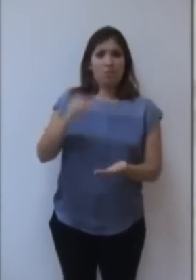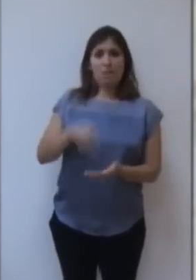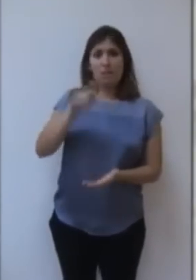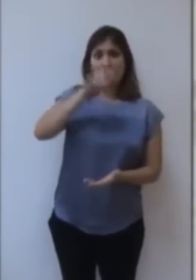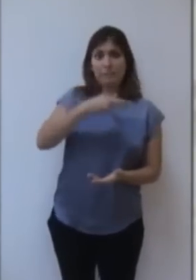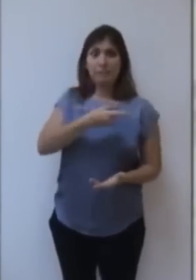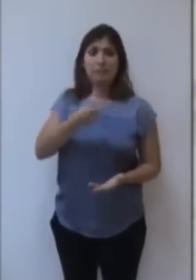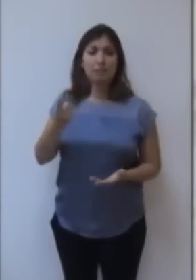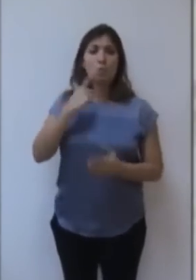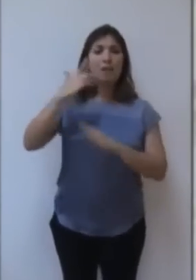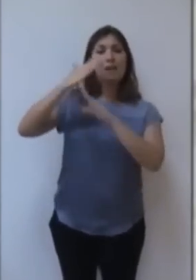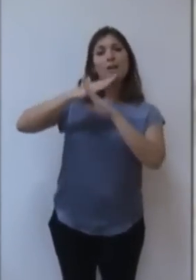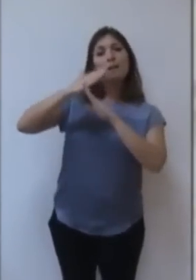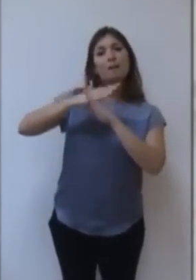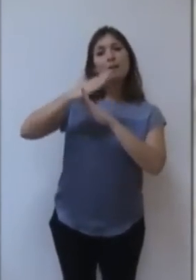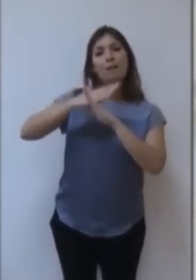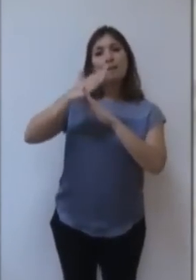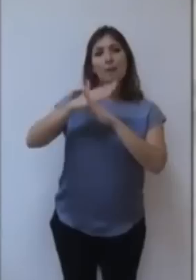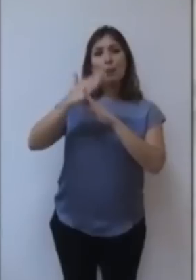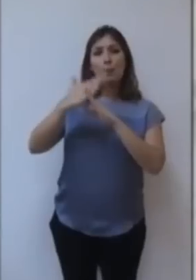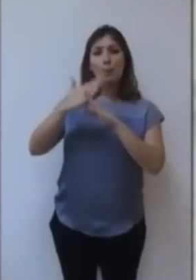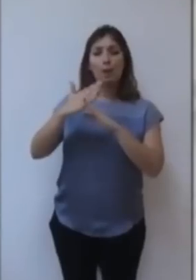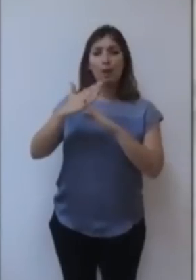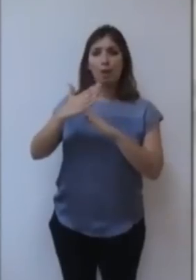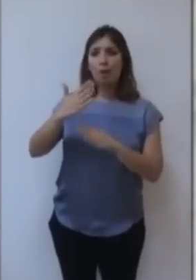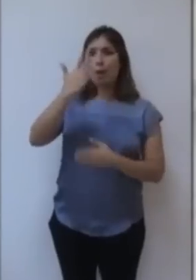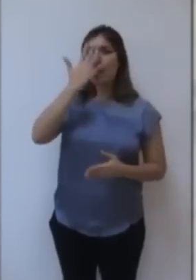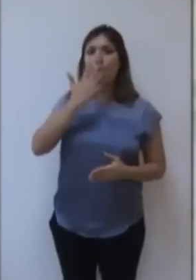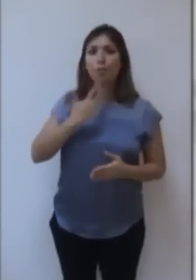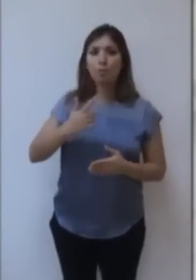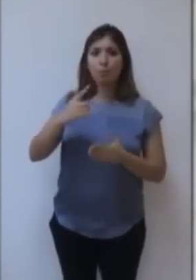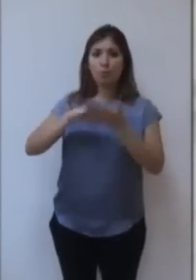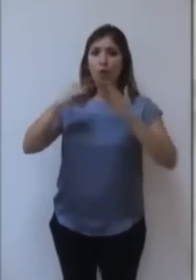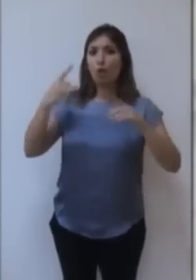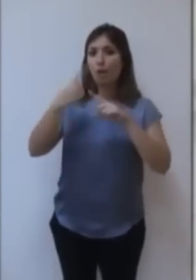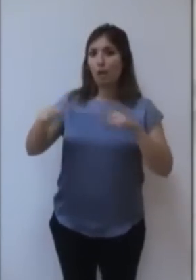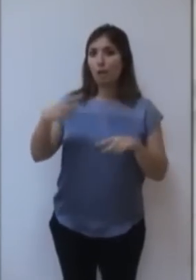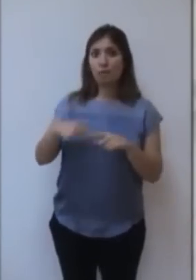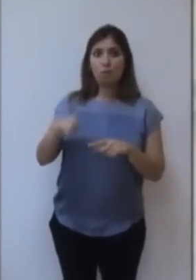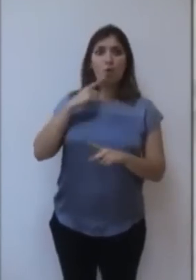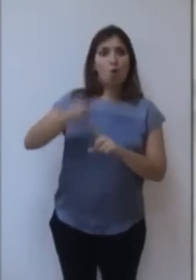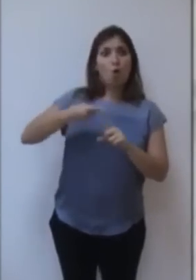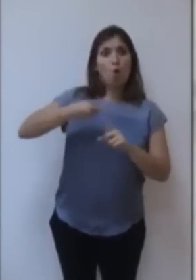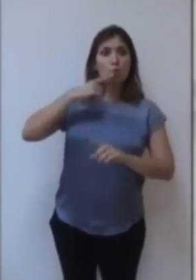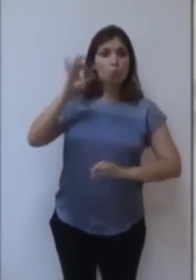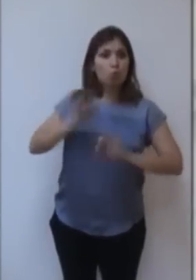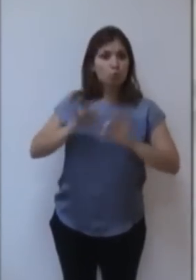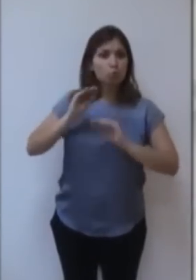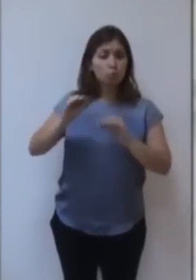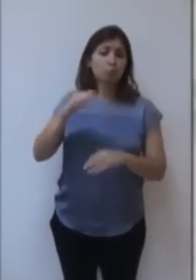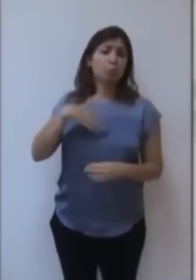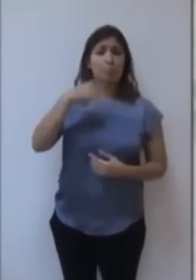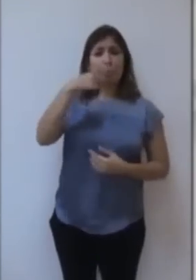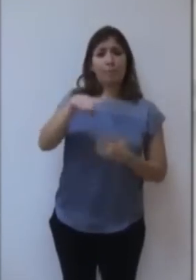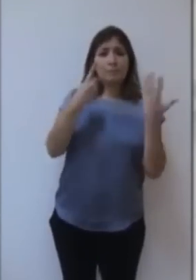se tiene el grado de impacto de las nuevas tecnologías, el grado de uso. Pues hoy sabemos ya que el